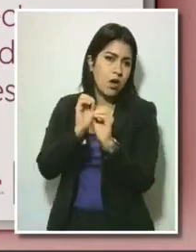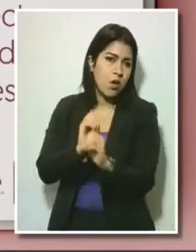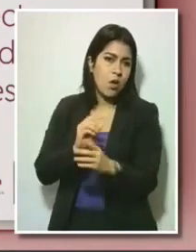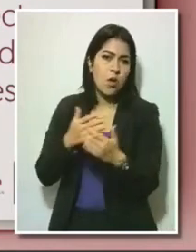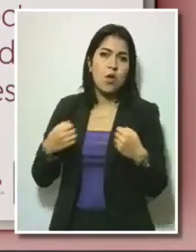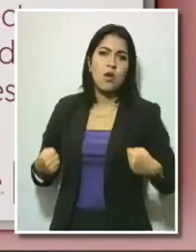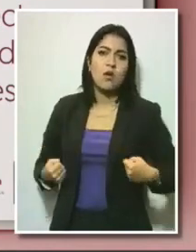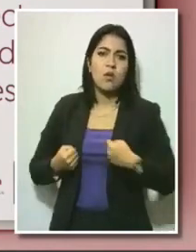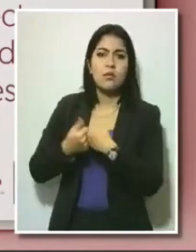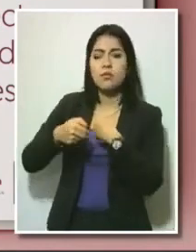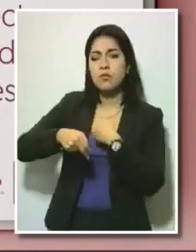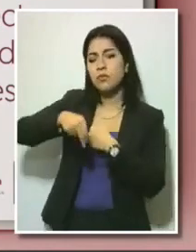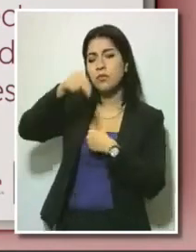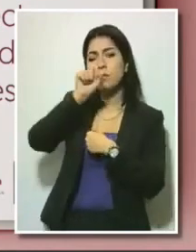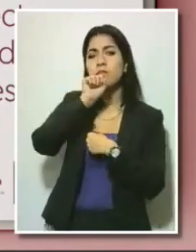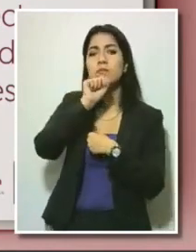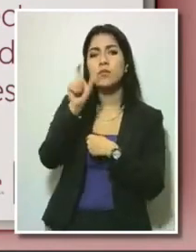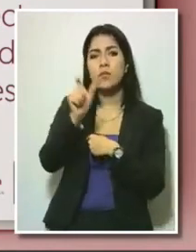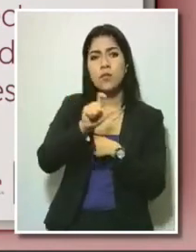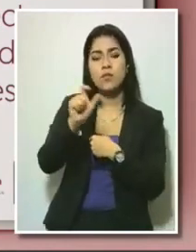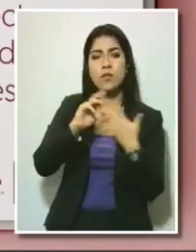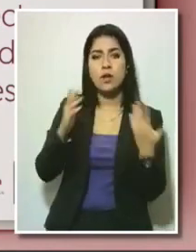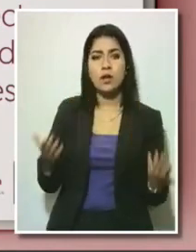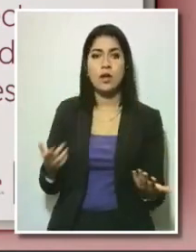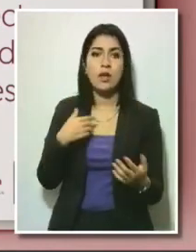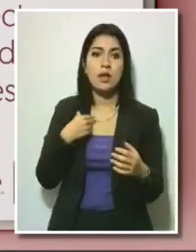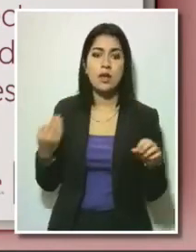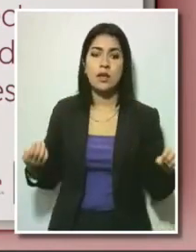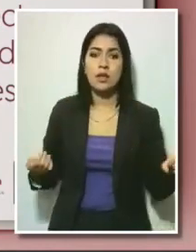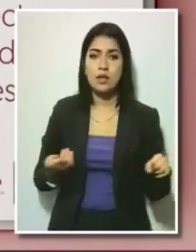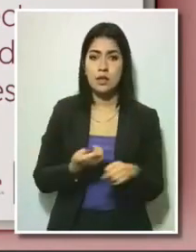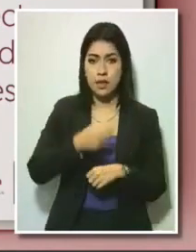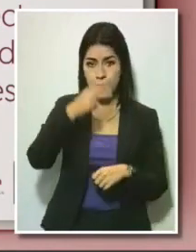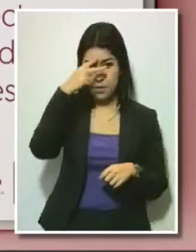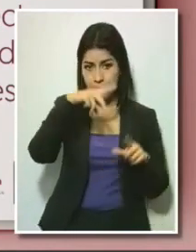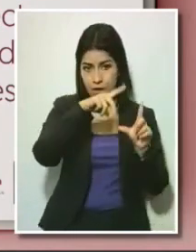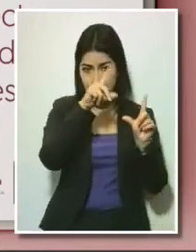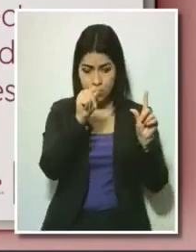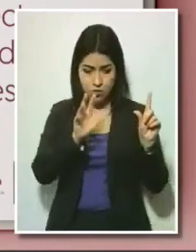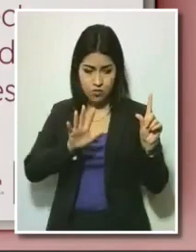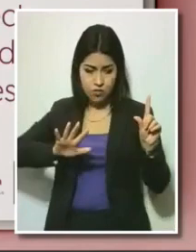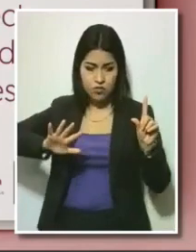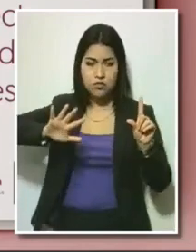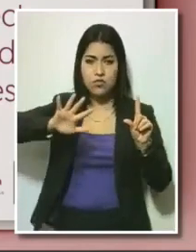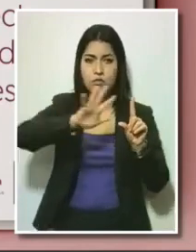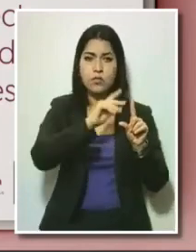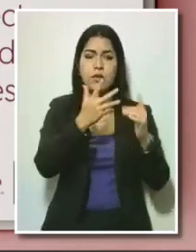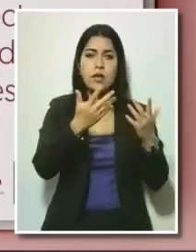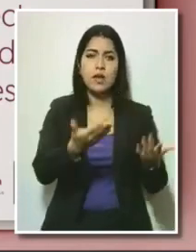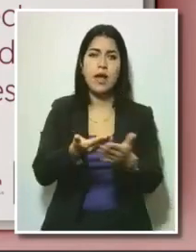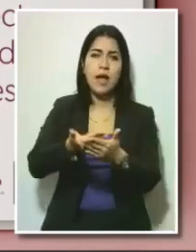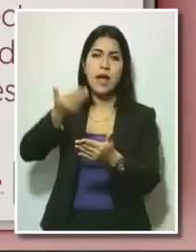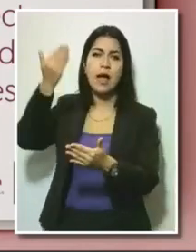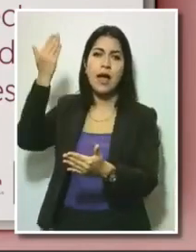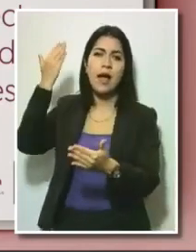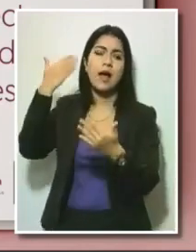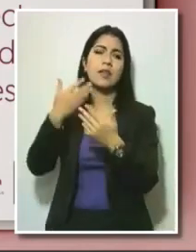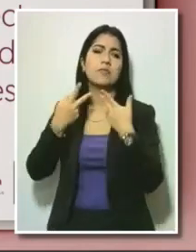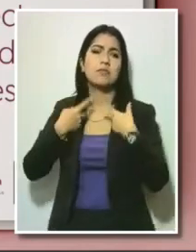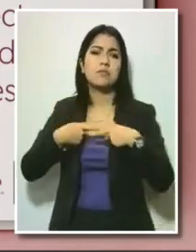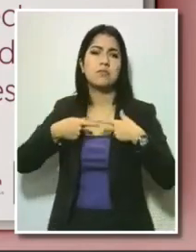se crea el Estado-Nación mexicano y todo el modelo que pensó Vasconcelos y los que buscaron hacer un país,